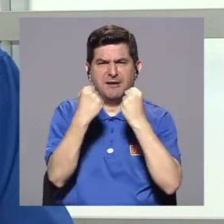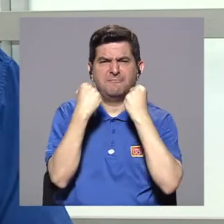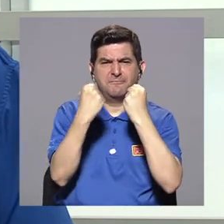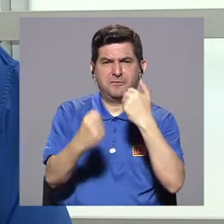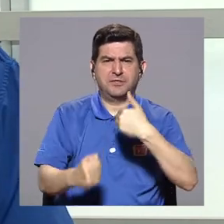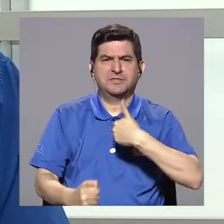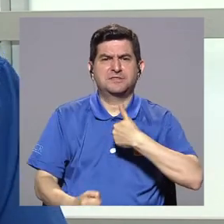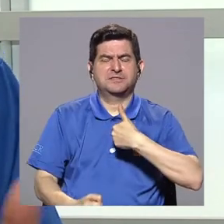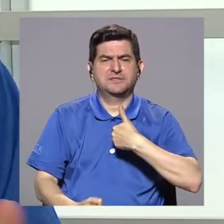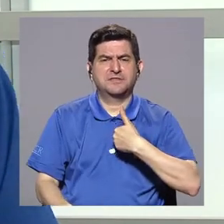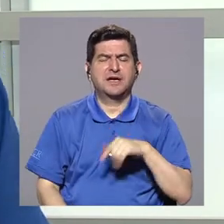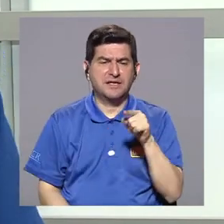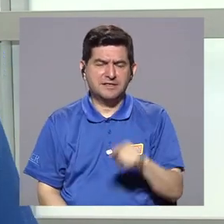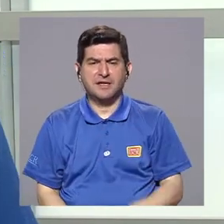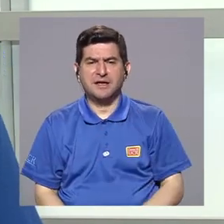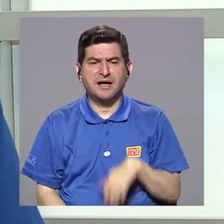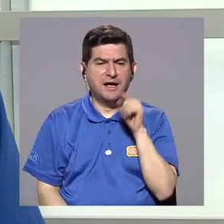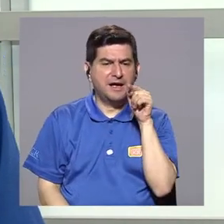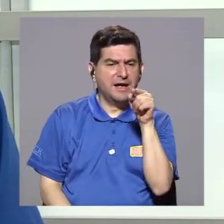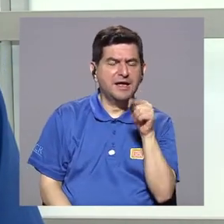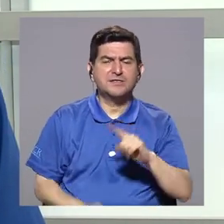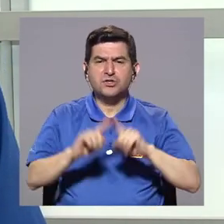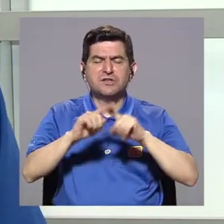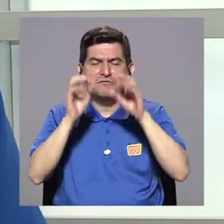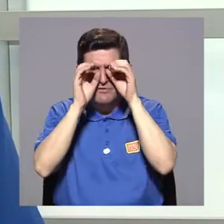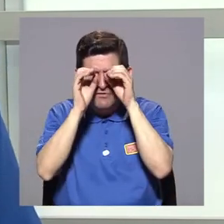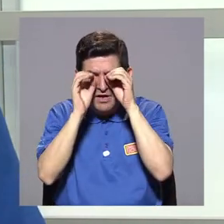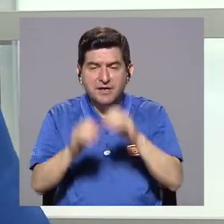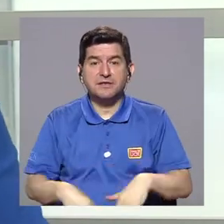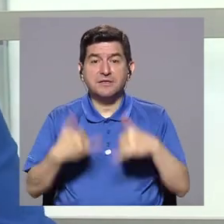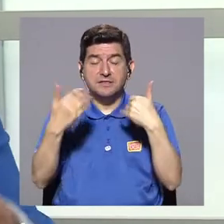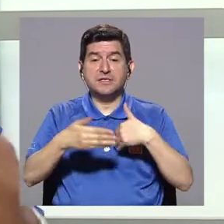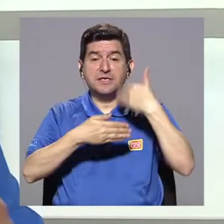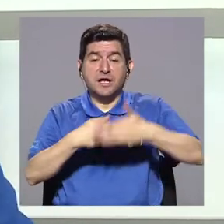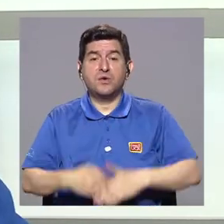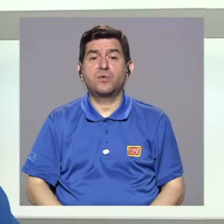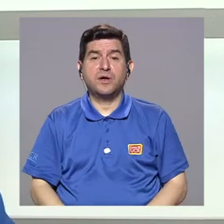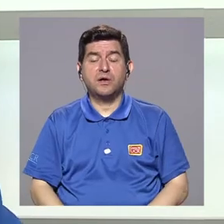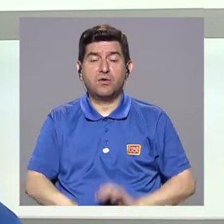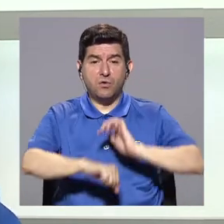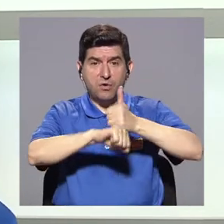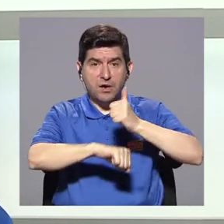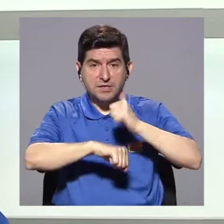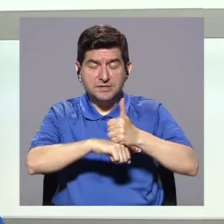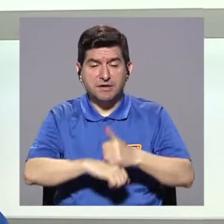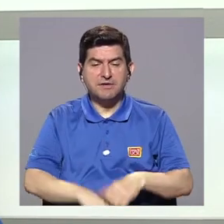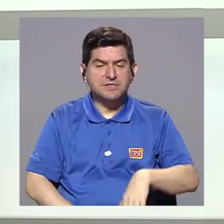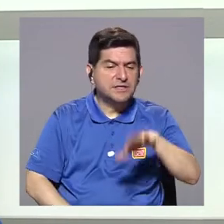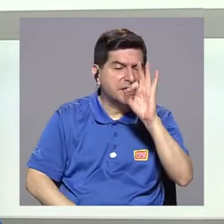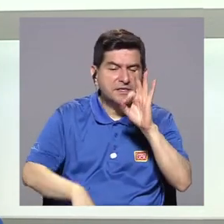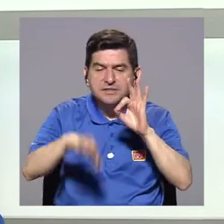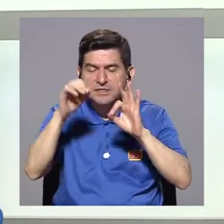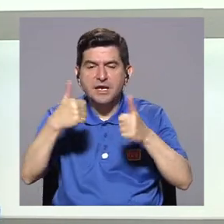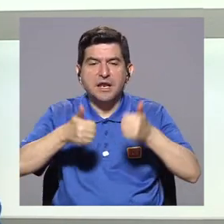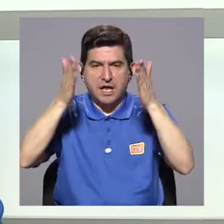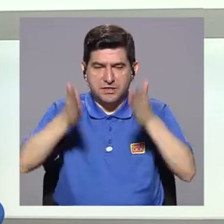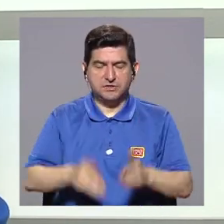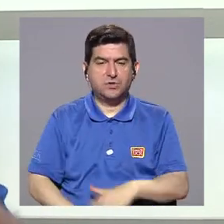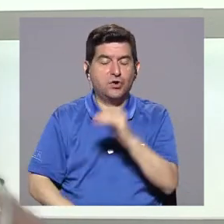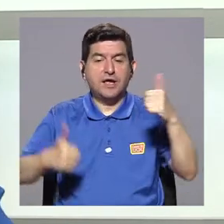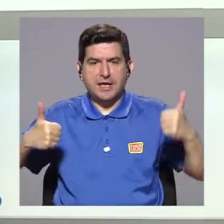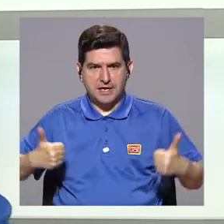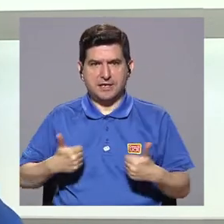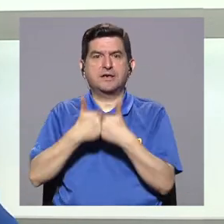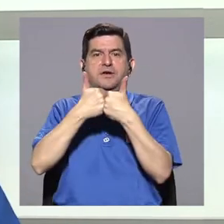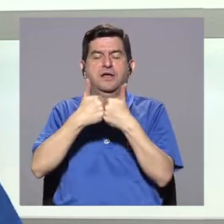la virulencia a los microorganismos, y luego empezar a hacer los retos, los potenciales candidatos, y